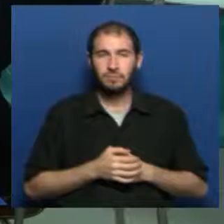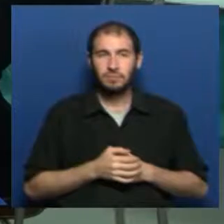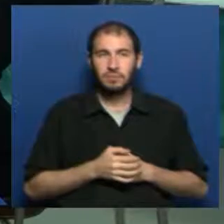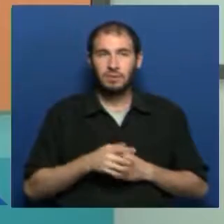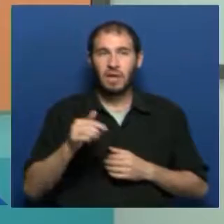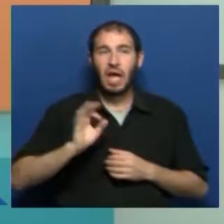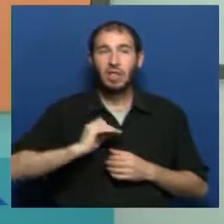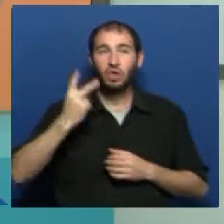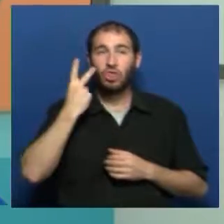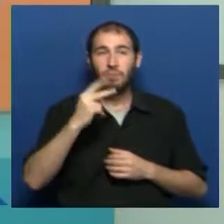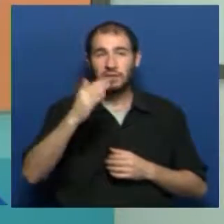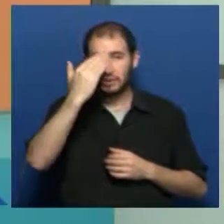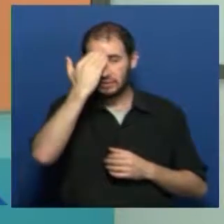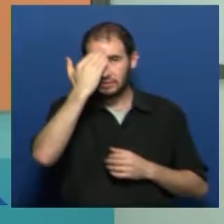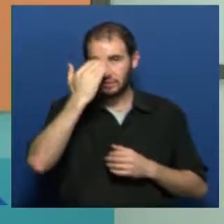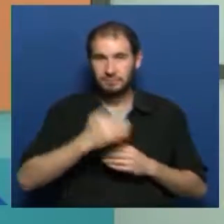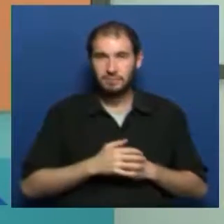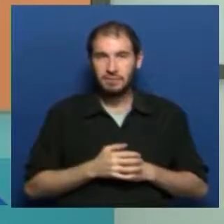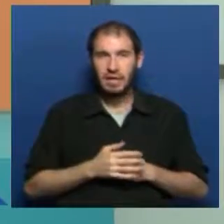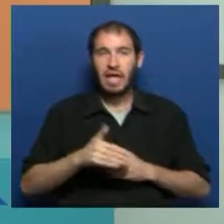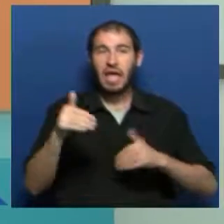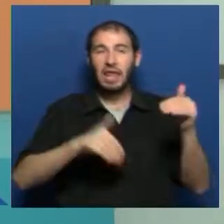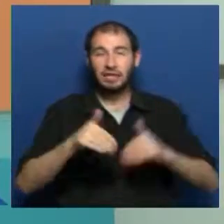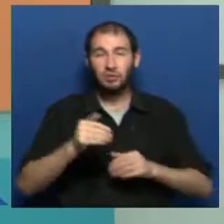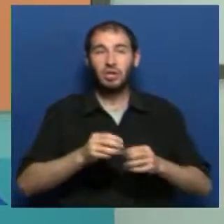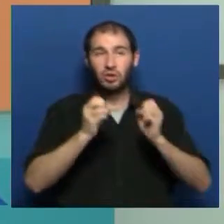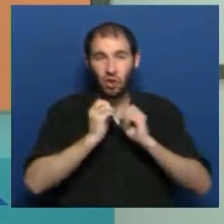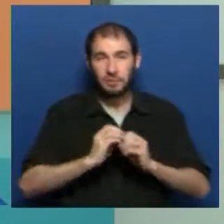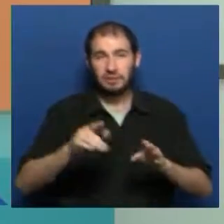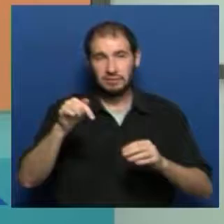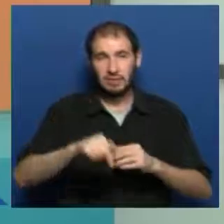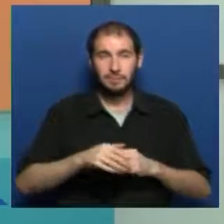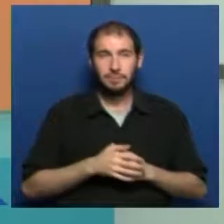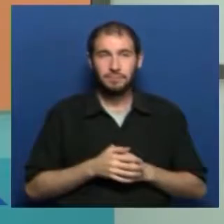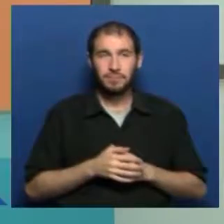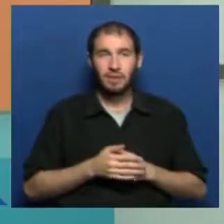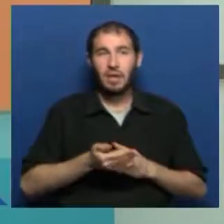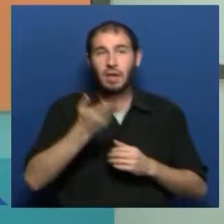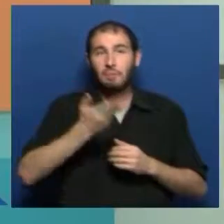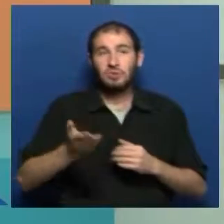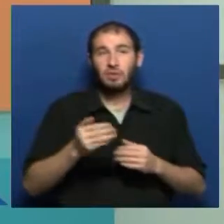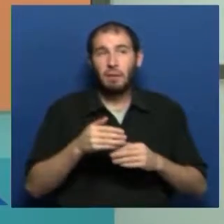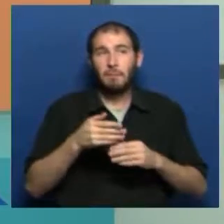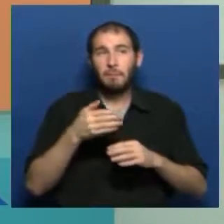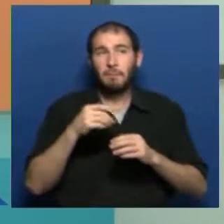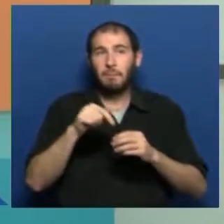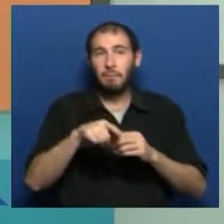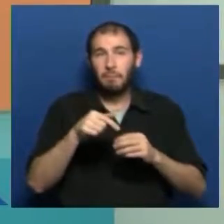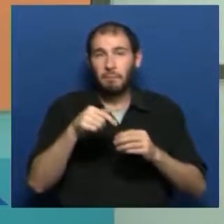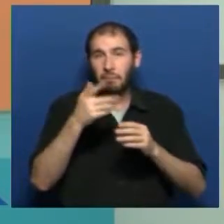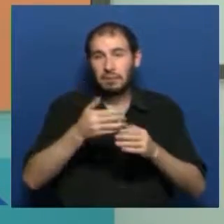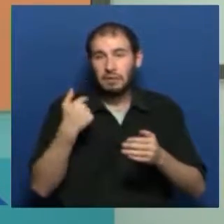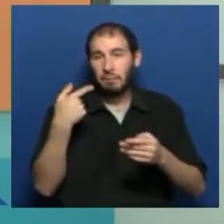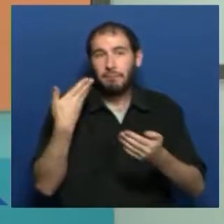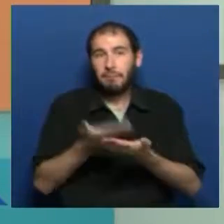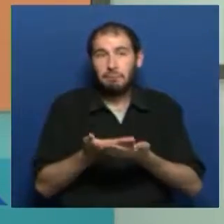en el año 2015 las elecciones se implementaron con esto, nadie recurrió, nadie interpuso ninguna acción